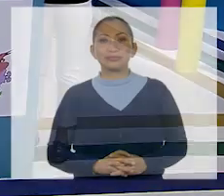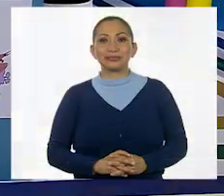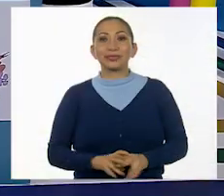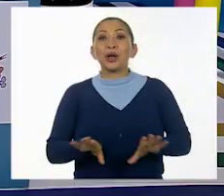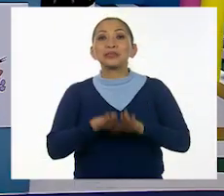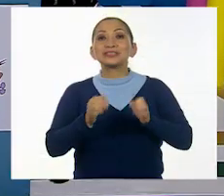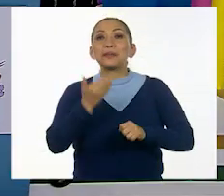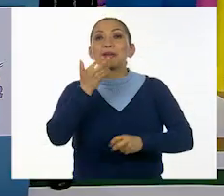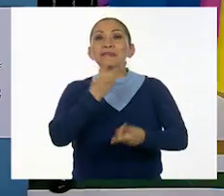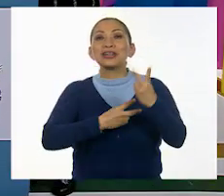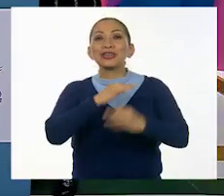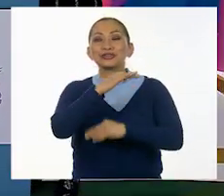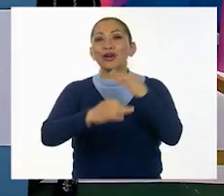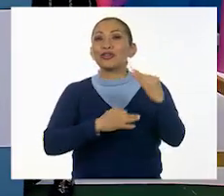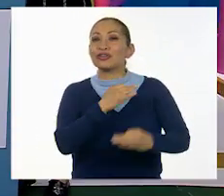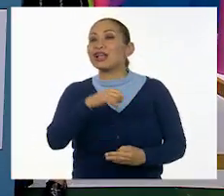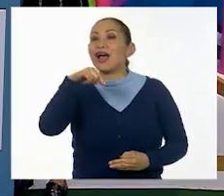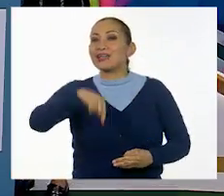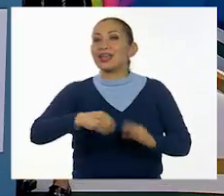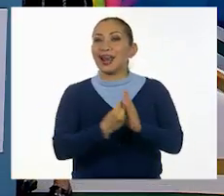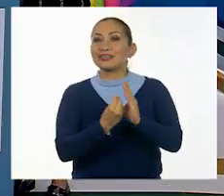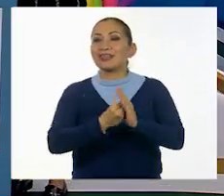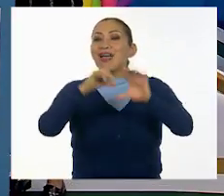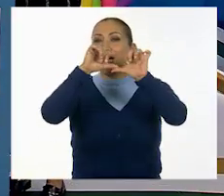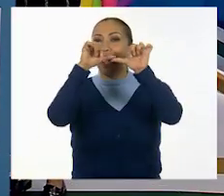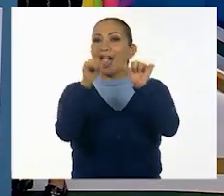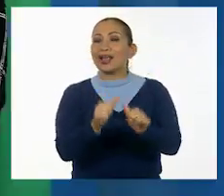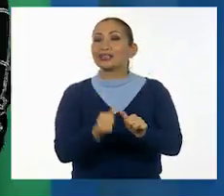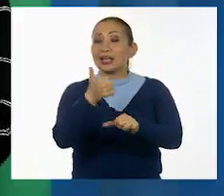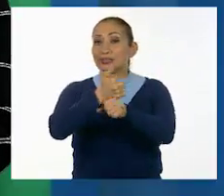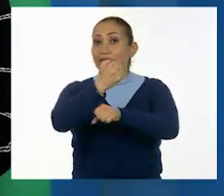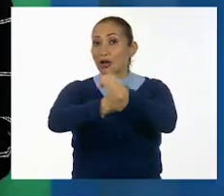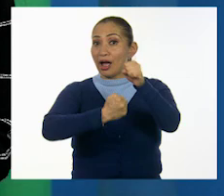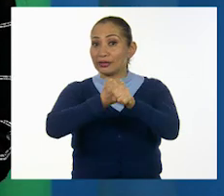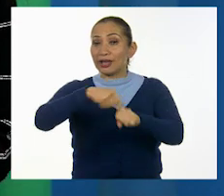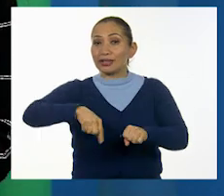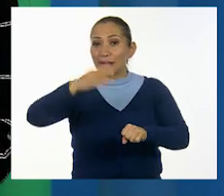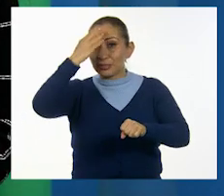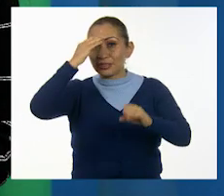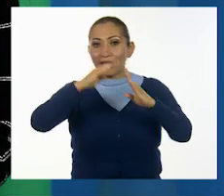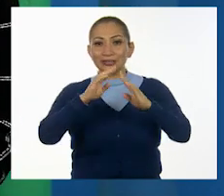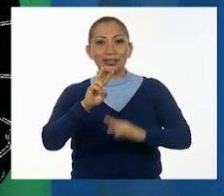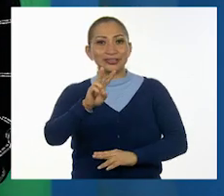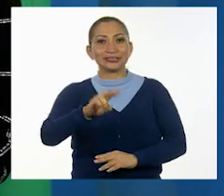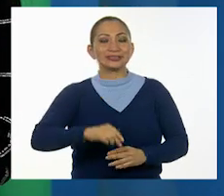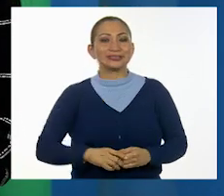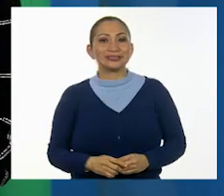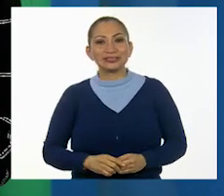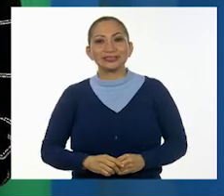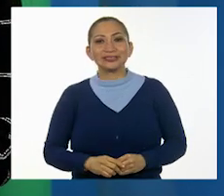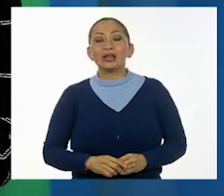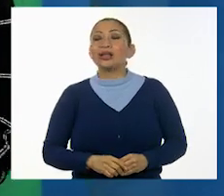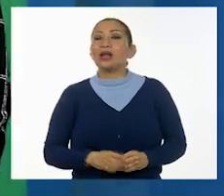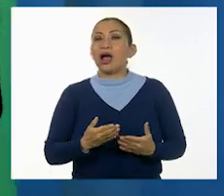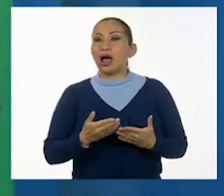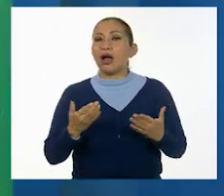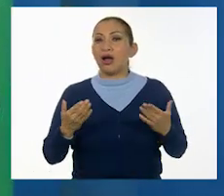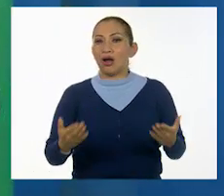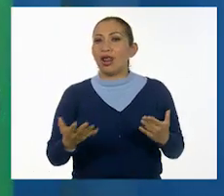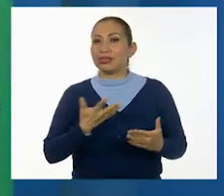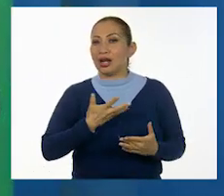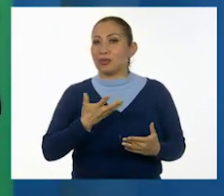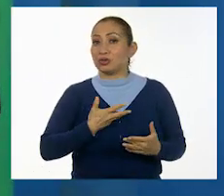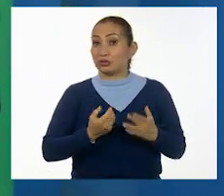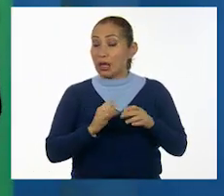¿Cómo están? Bienvenidas y bienvenidos a su sesión de artes para sexto grado en Aprende en Casa 2. Y esta vez les tenemos